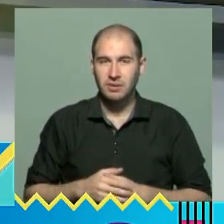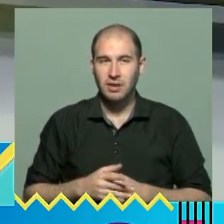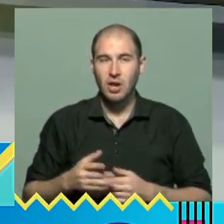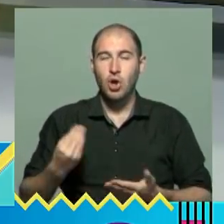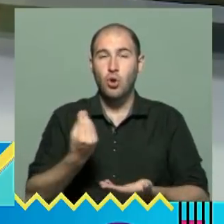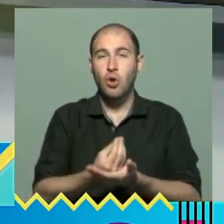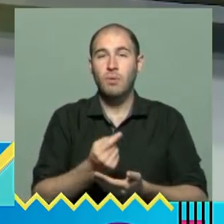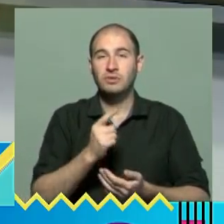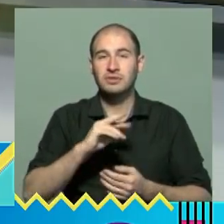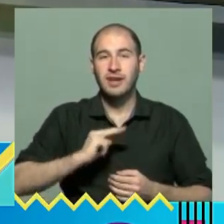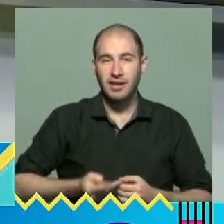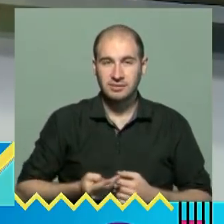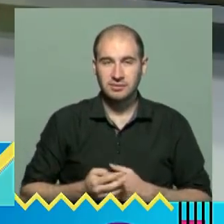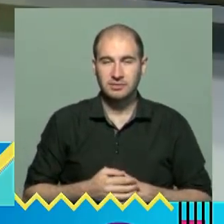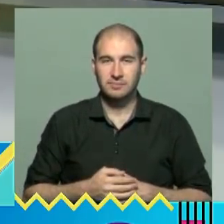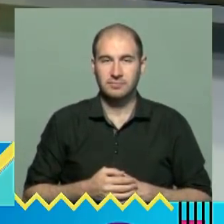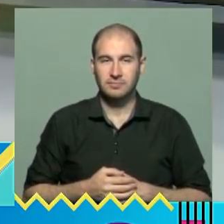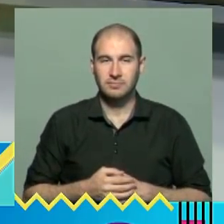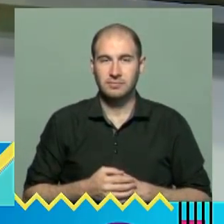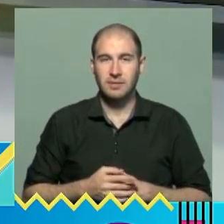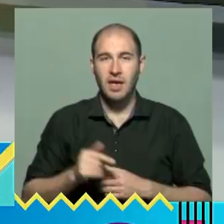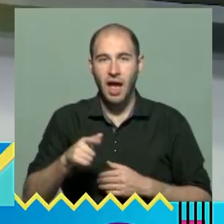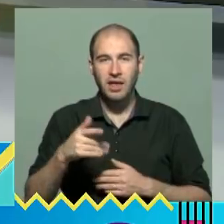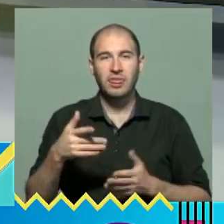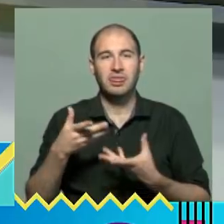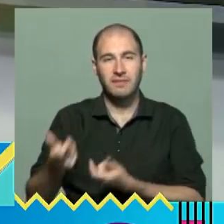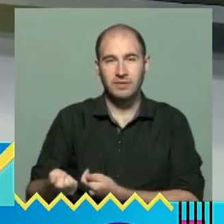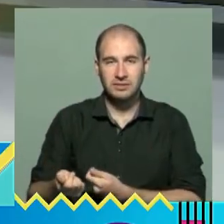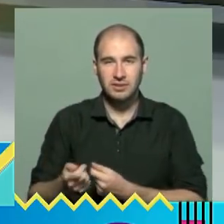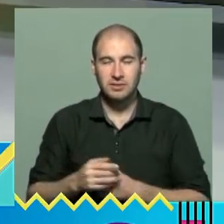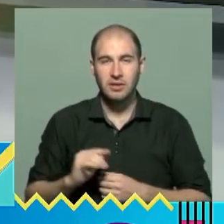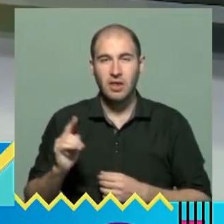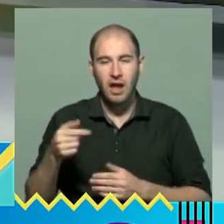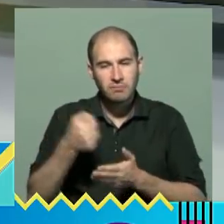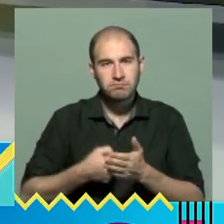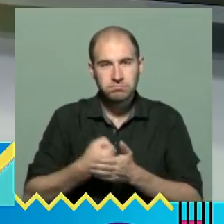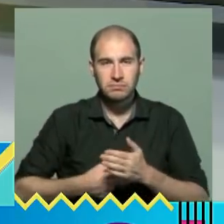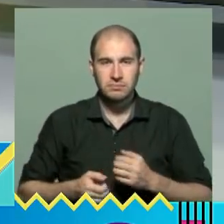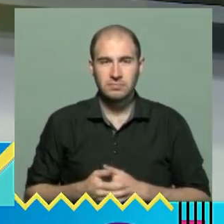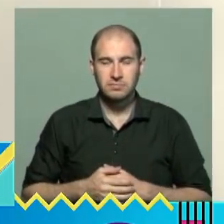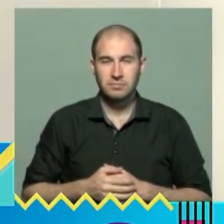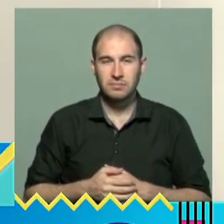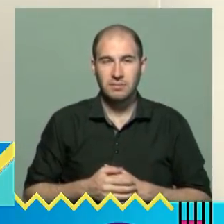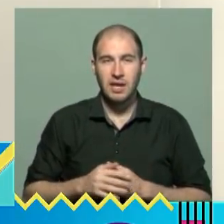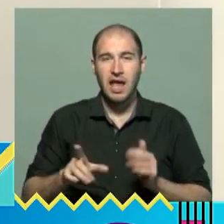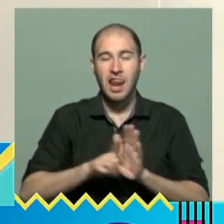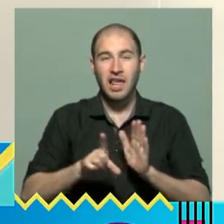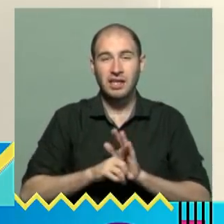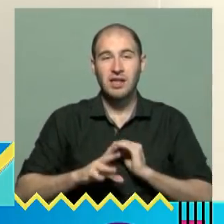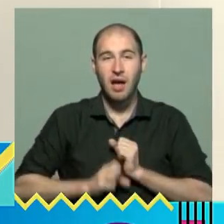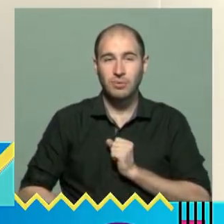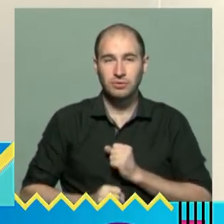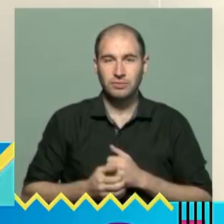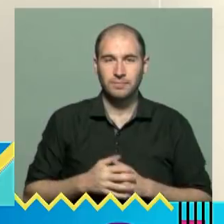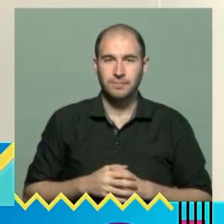cupo trans, que es una, digamos, una de las banderas por las que se está peleando. Bueno, la legalización del